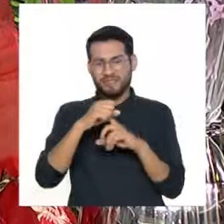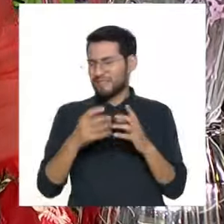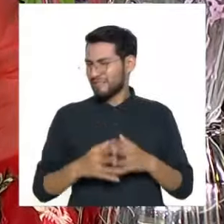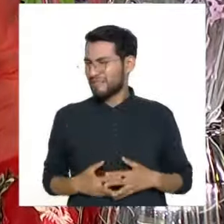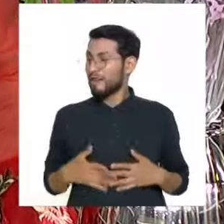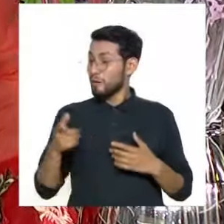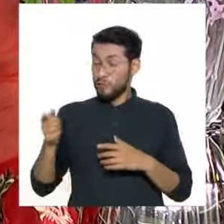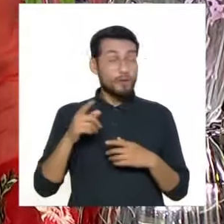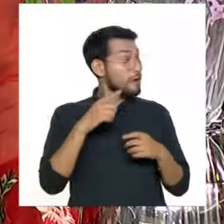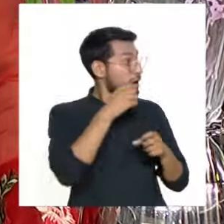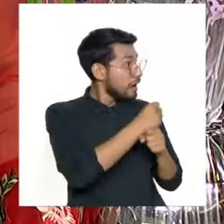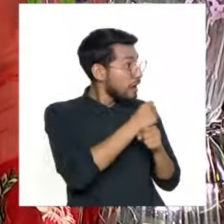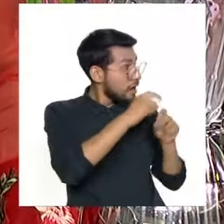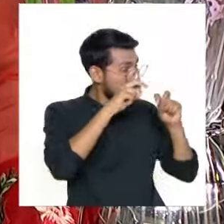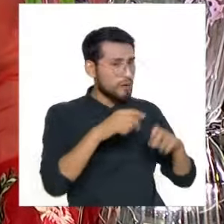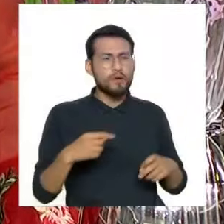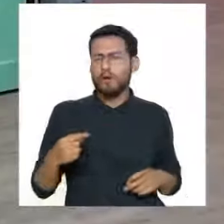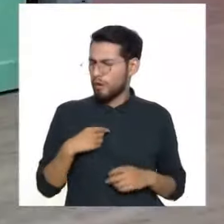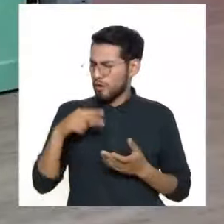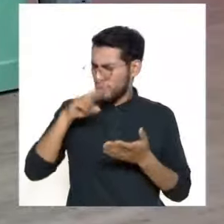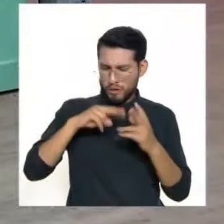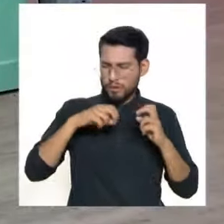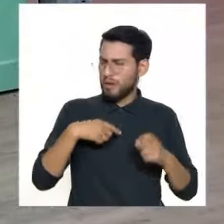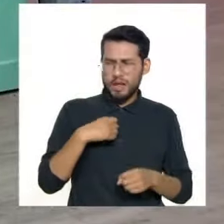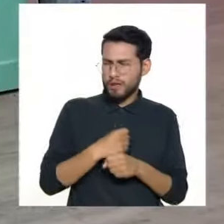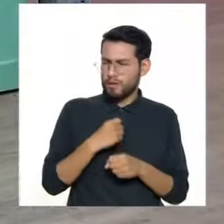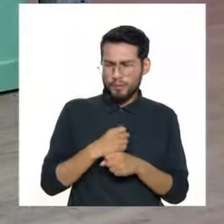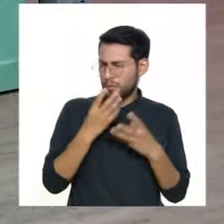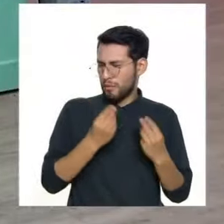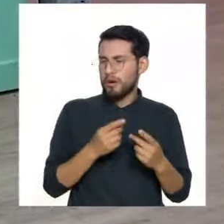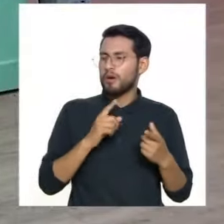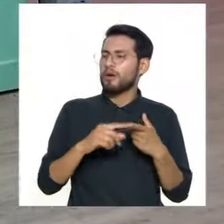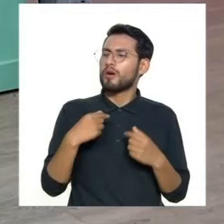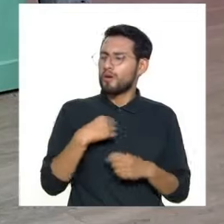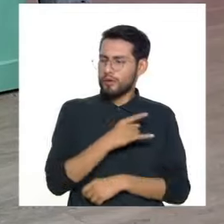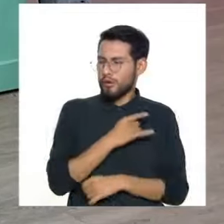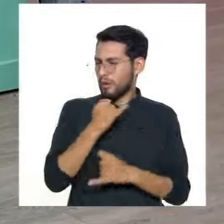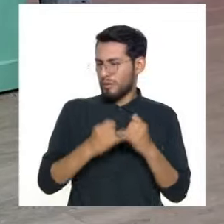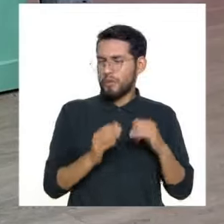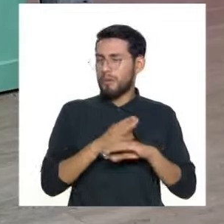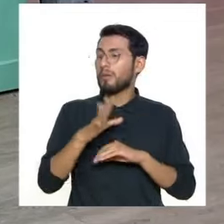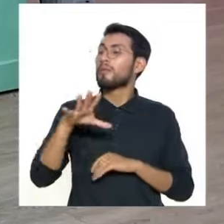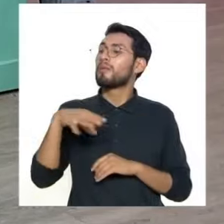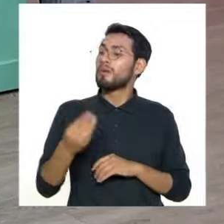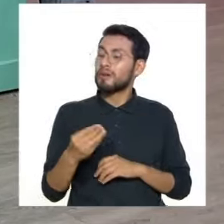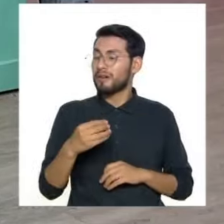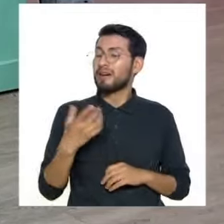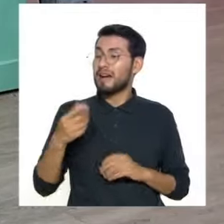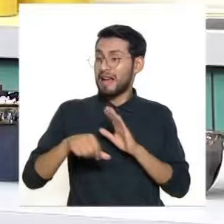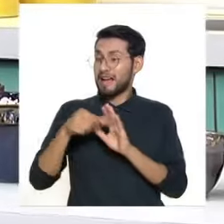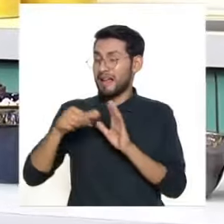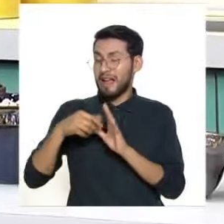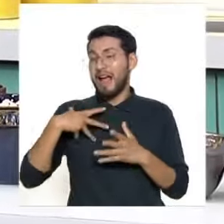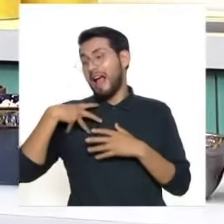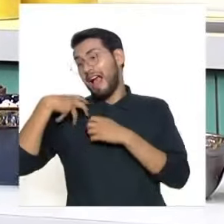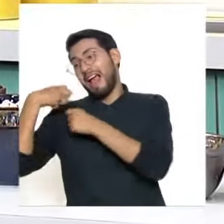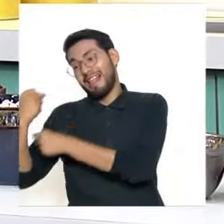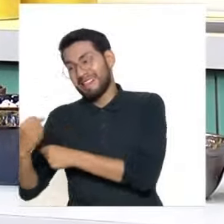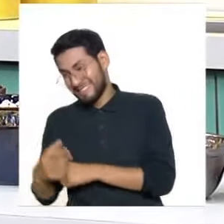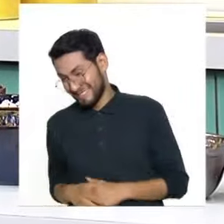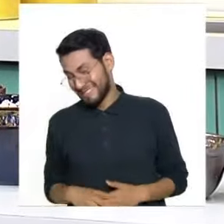trabajas como antropóloga la verdad leo mucho como antropóloga no he trabajado tanto solo saliendo de la universidad Porque luego la carrera artística me ganó por